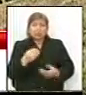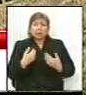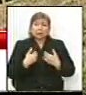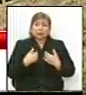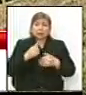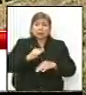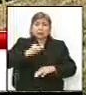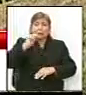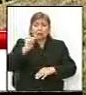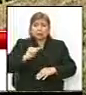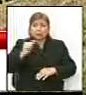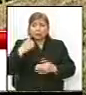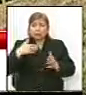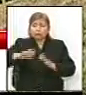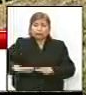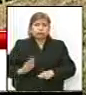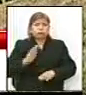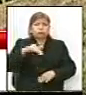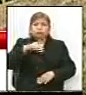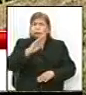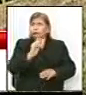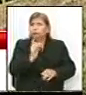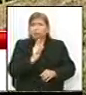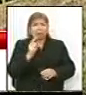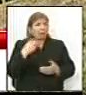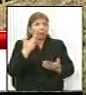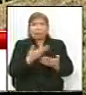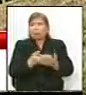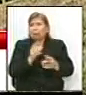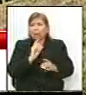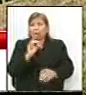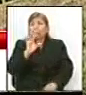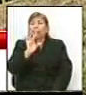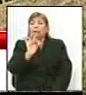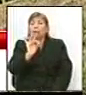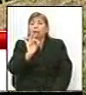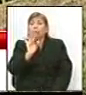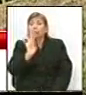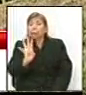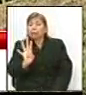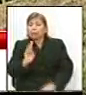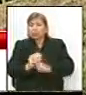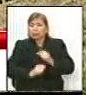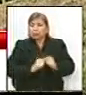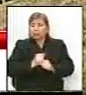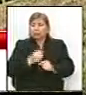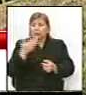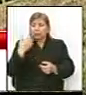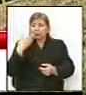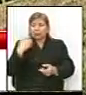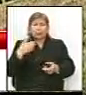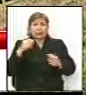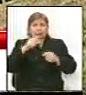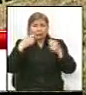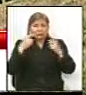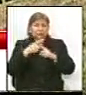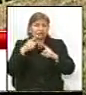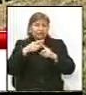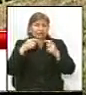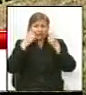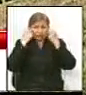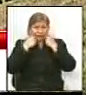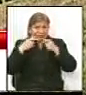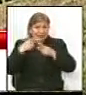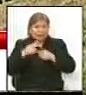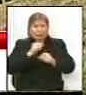man manara cae carretera chay angrachu. Bueno, cae año 84, pim yo cae cota, área ramaraco cae terrorista cona, parte de